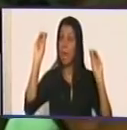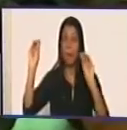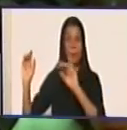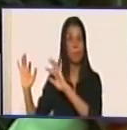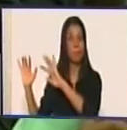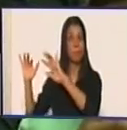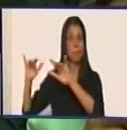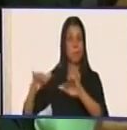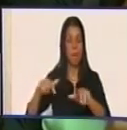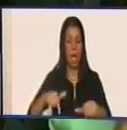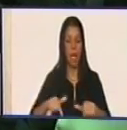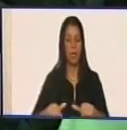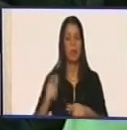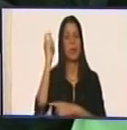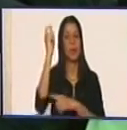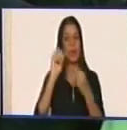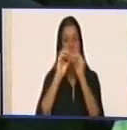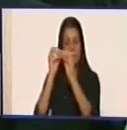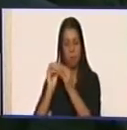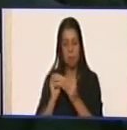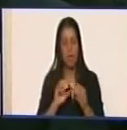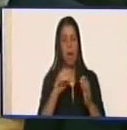nacional.